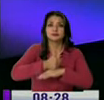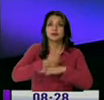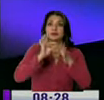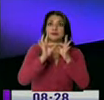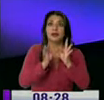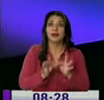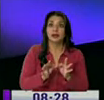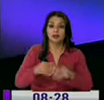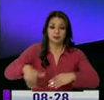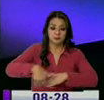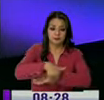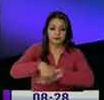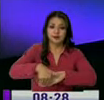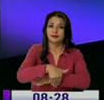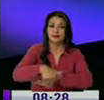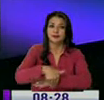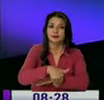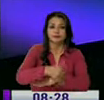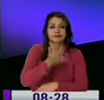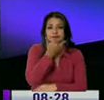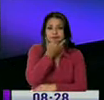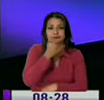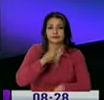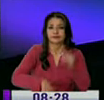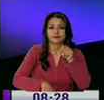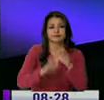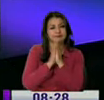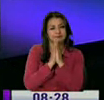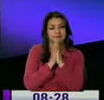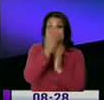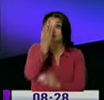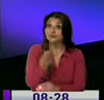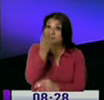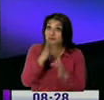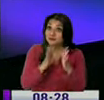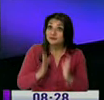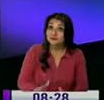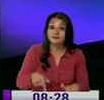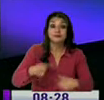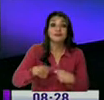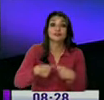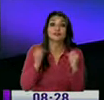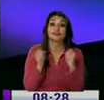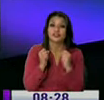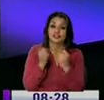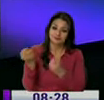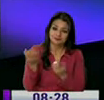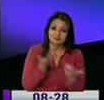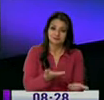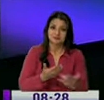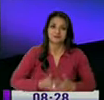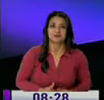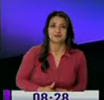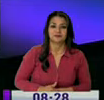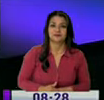del pasaje. Se encuentra en muy mal estado. Así que, Sofía, buen día. Hace frío en Quito. Adelante.